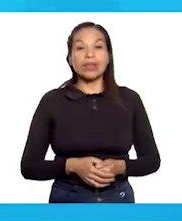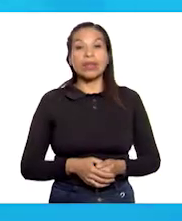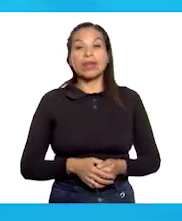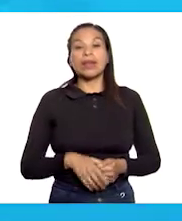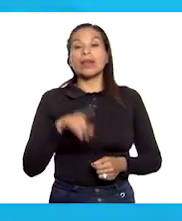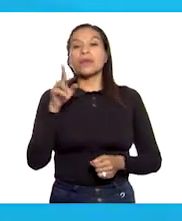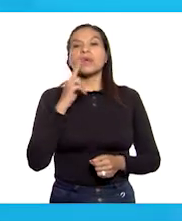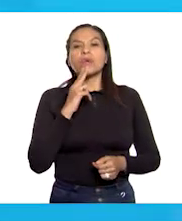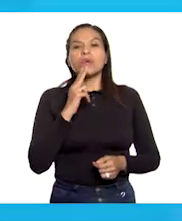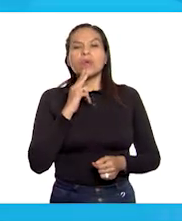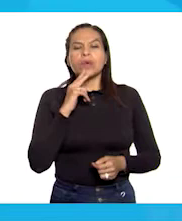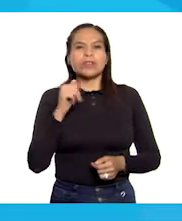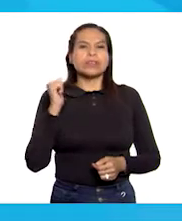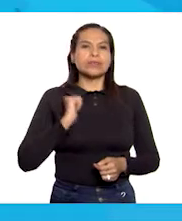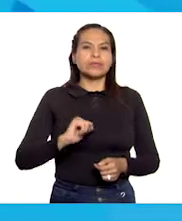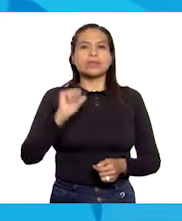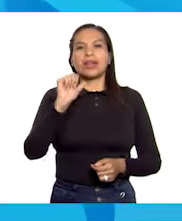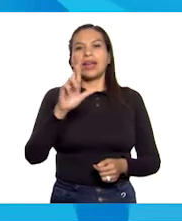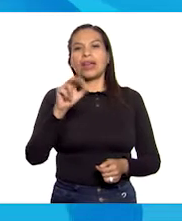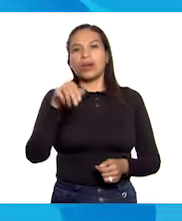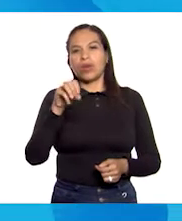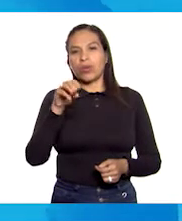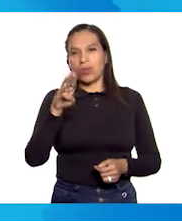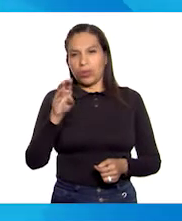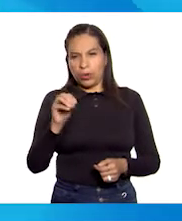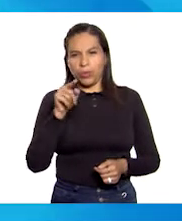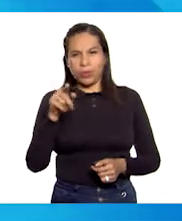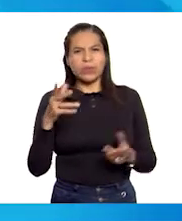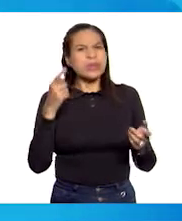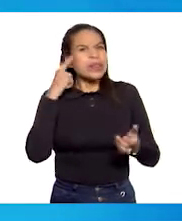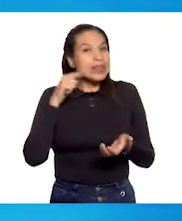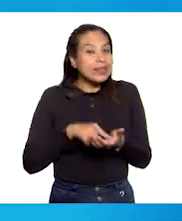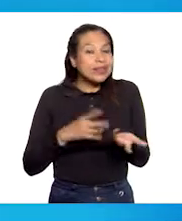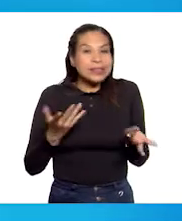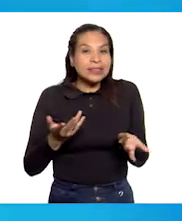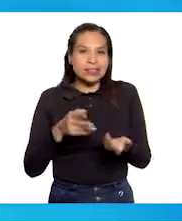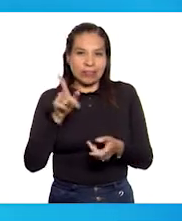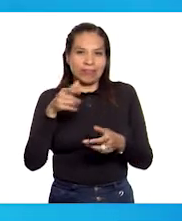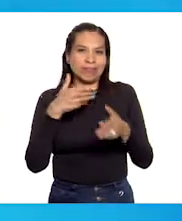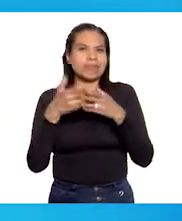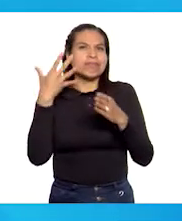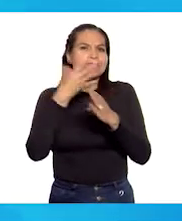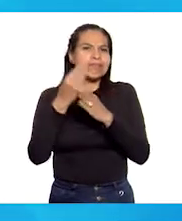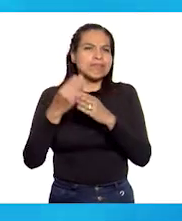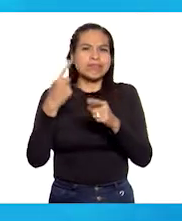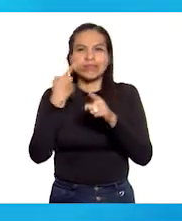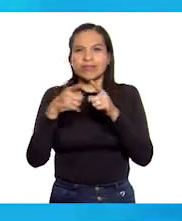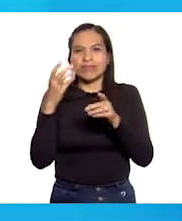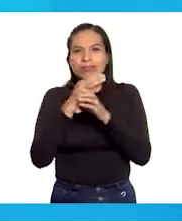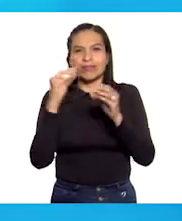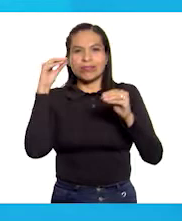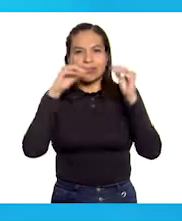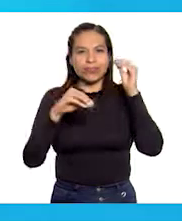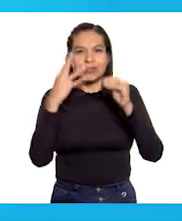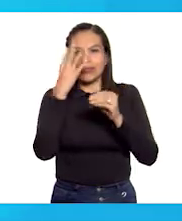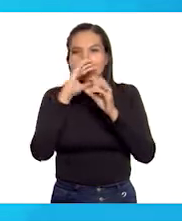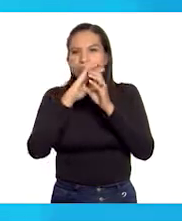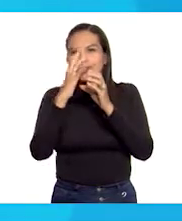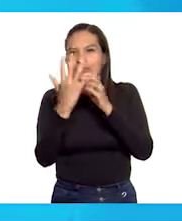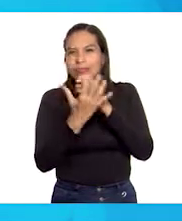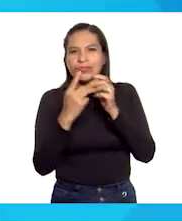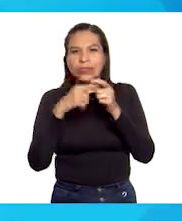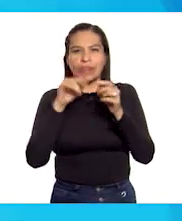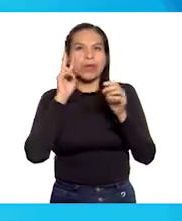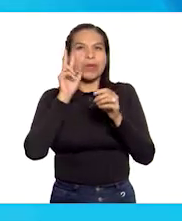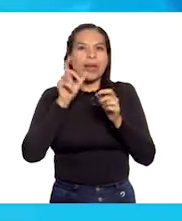Él utilizó el estilo Art Nouveau. ¿Qué creen? Me modeló a mí y me puso en unos mascarones que están en